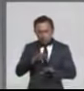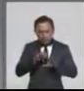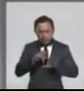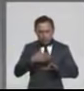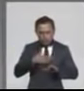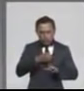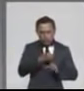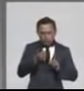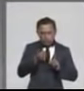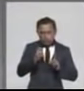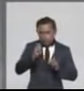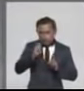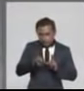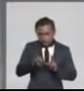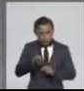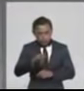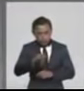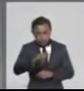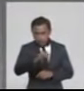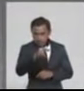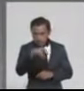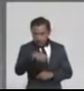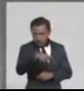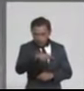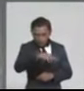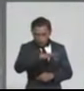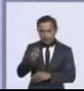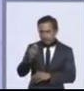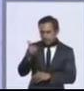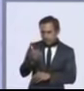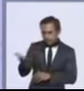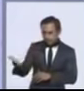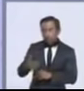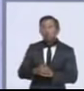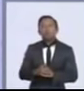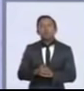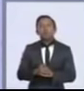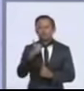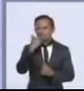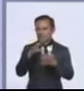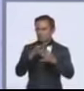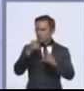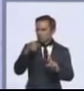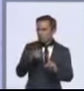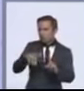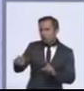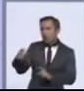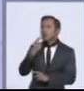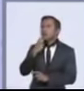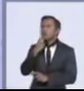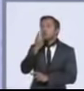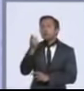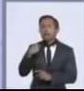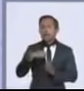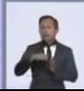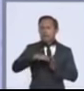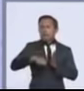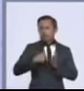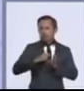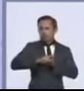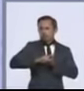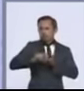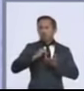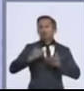ser posible que el INE, que aquí están los consejeros, lo hayan permitido. Usted, Manuel, porque él dice que va a gobernar con el ejemplo y que con eso se va a acabar la